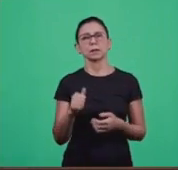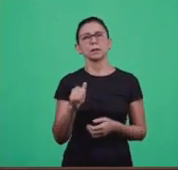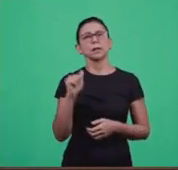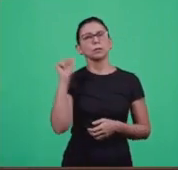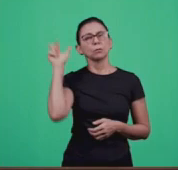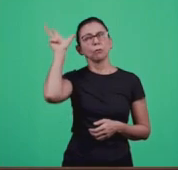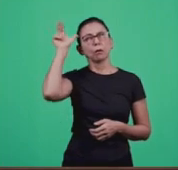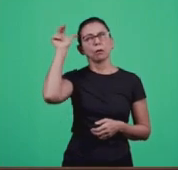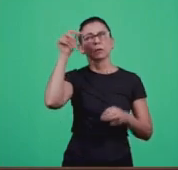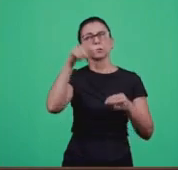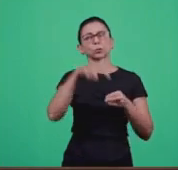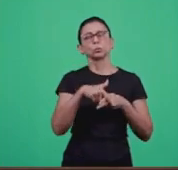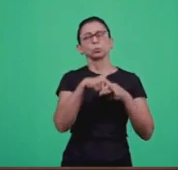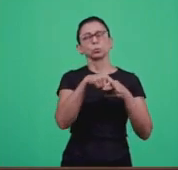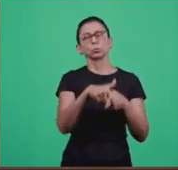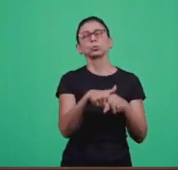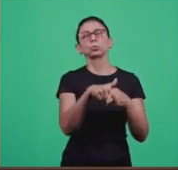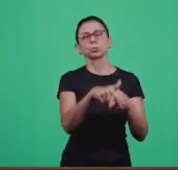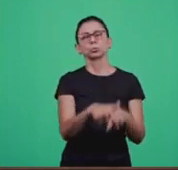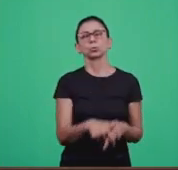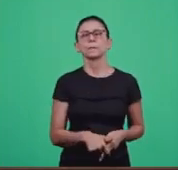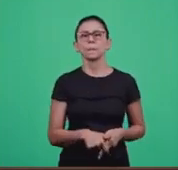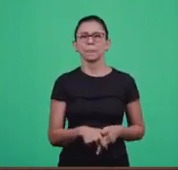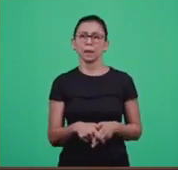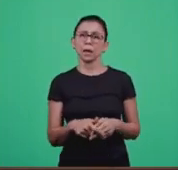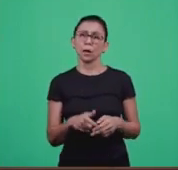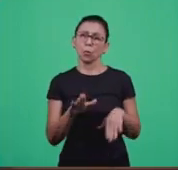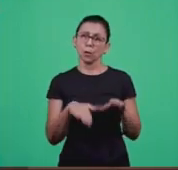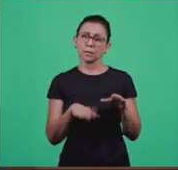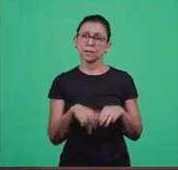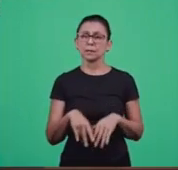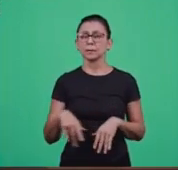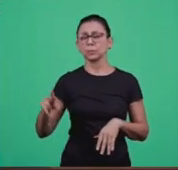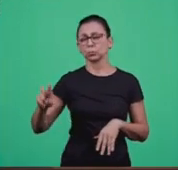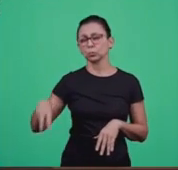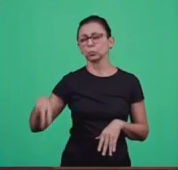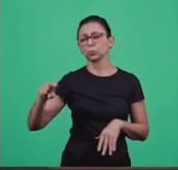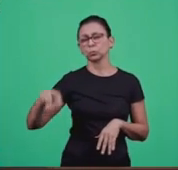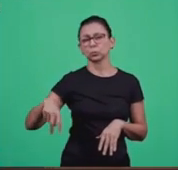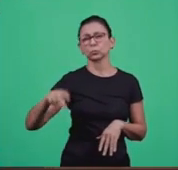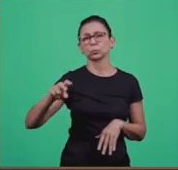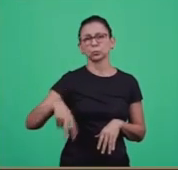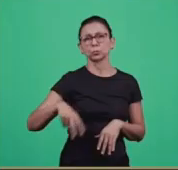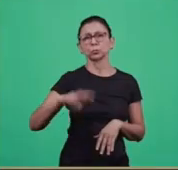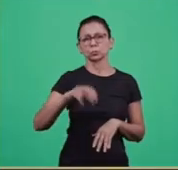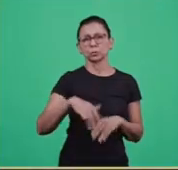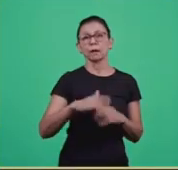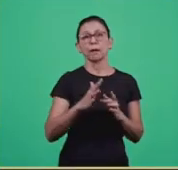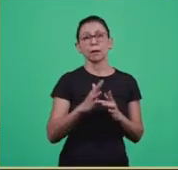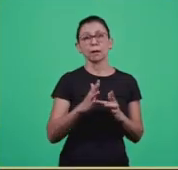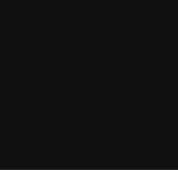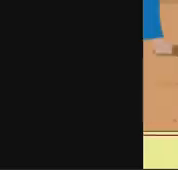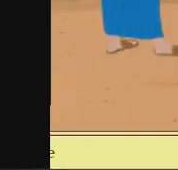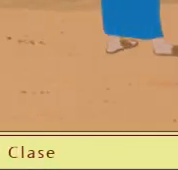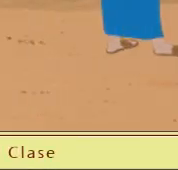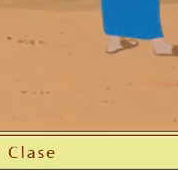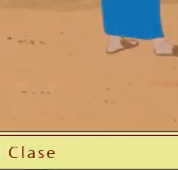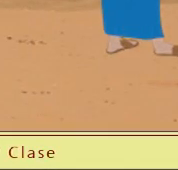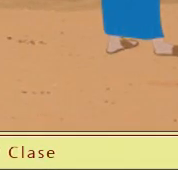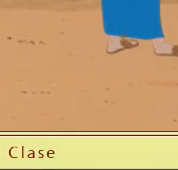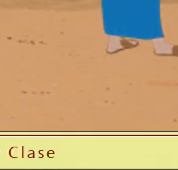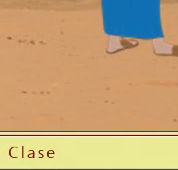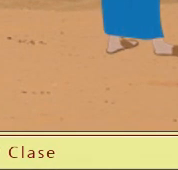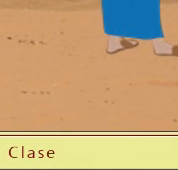en los lomos de animales. O muchas veces a pie. Nosotros vemos relatos en la palabra del Señor que viajaban a